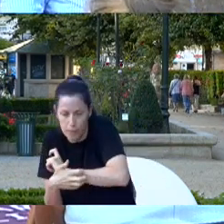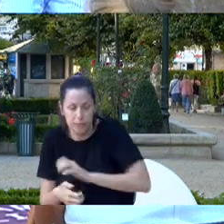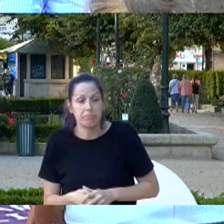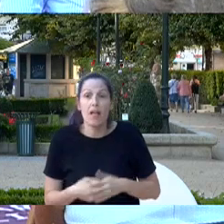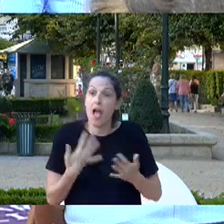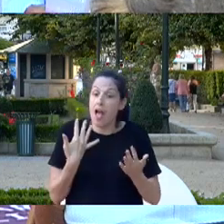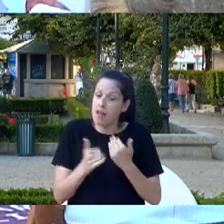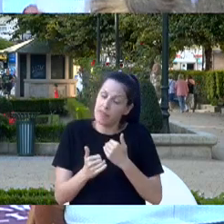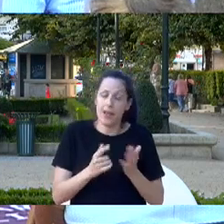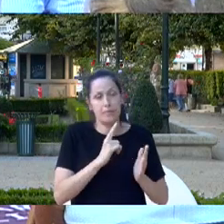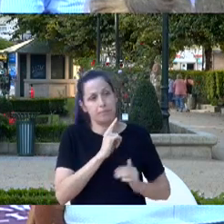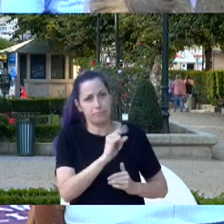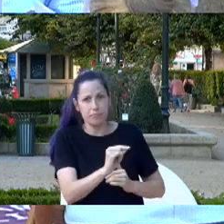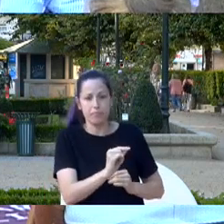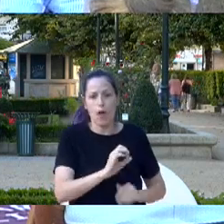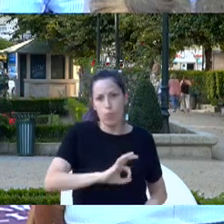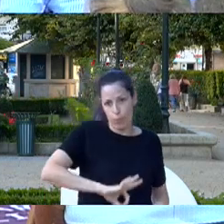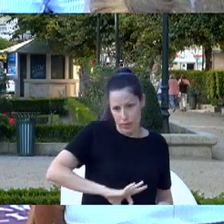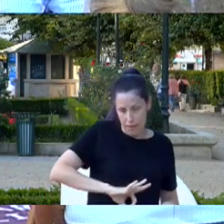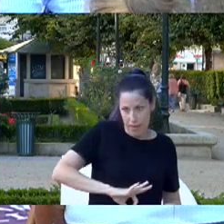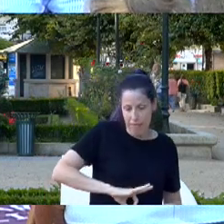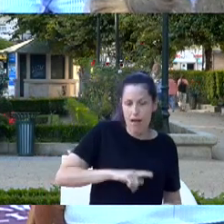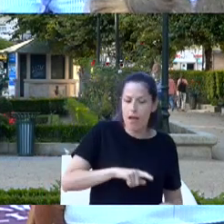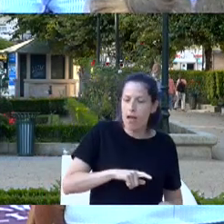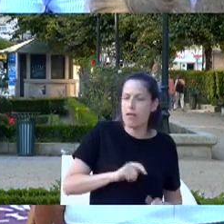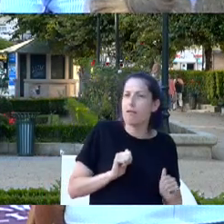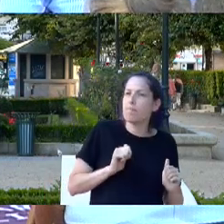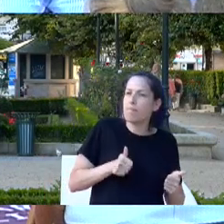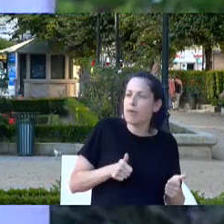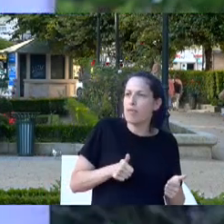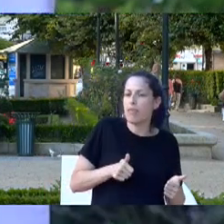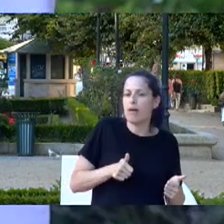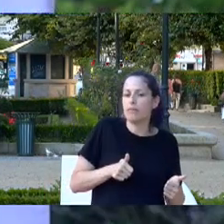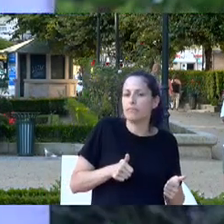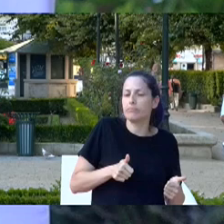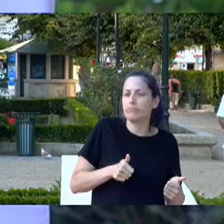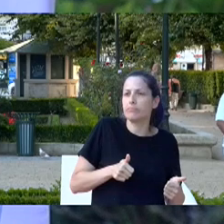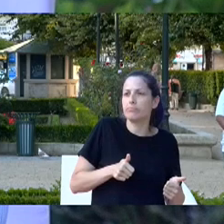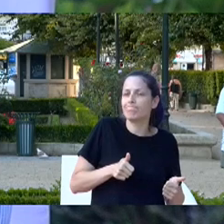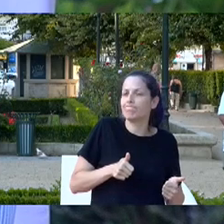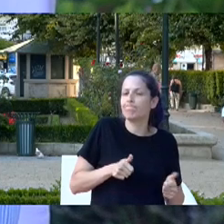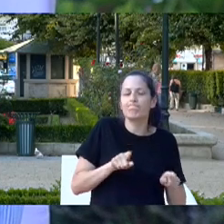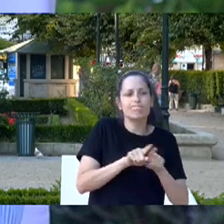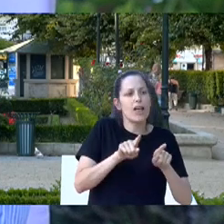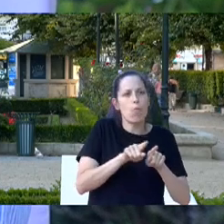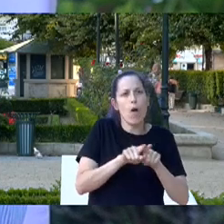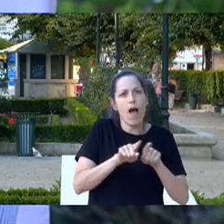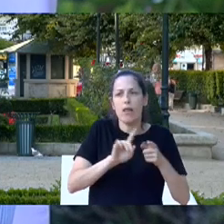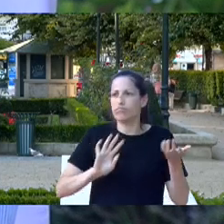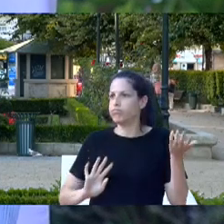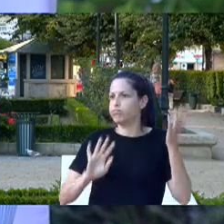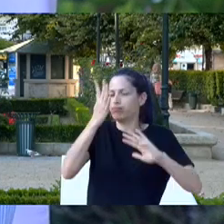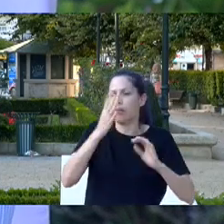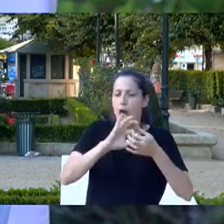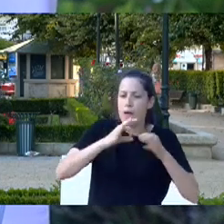xa desde que empeza a estudar en Pontevedra, cando ven, empeza unha auténtica revolución entre as amigas e